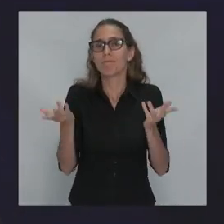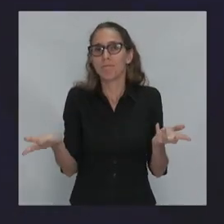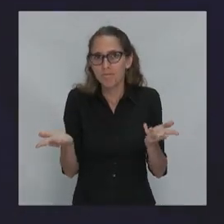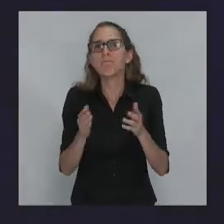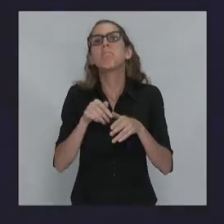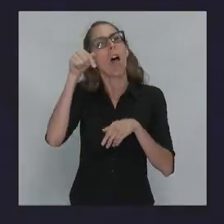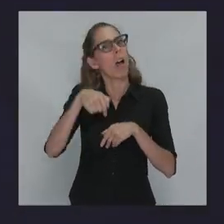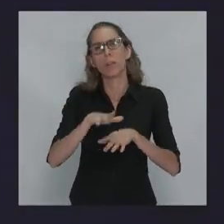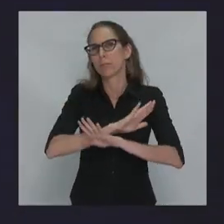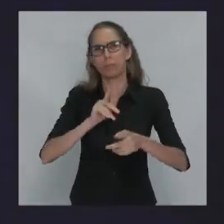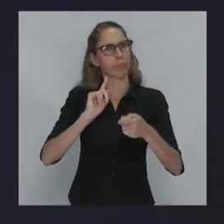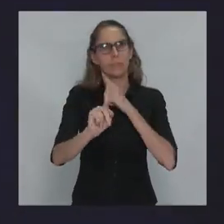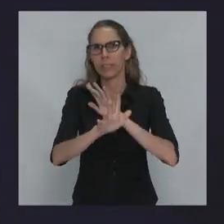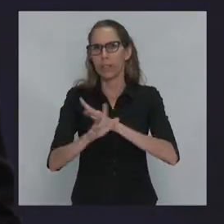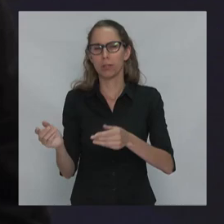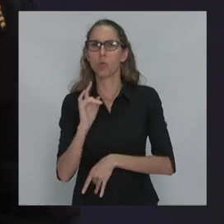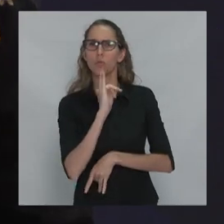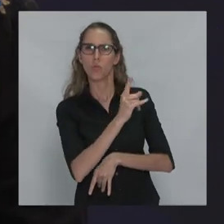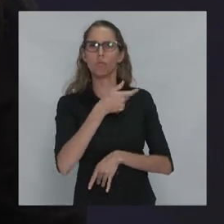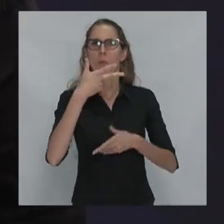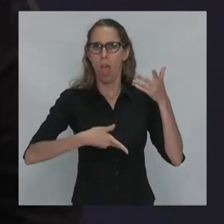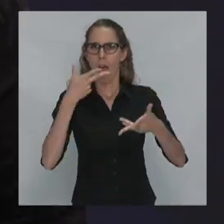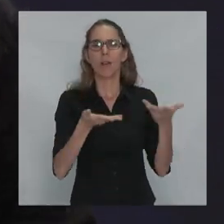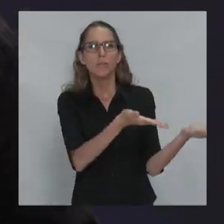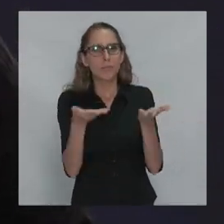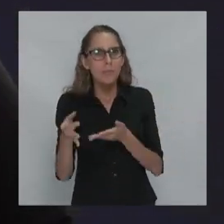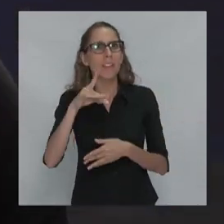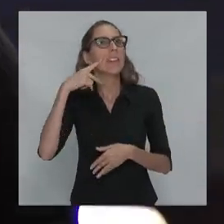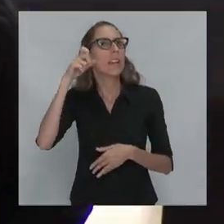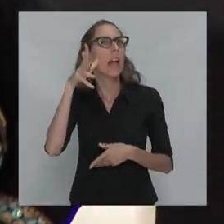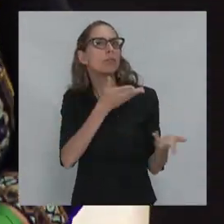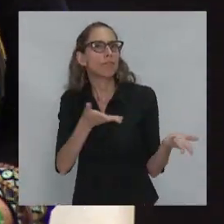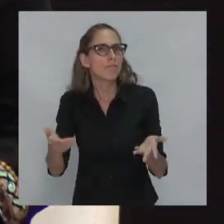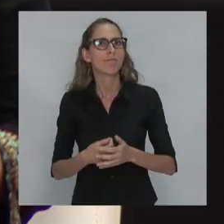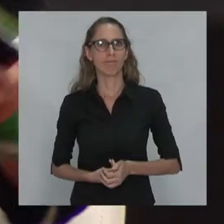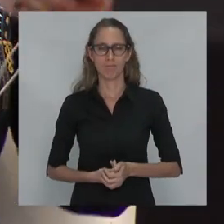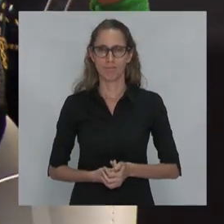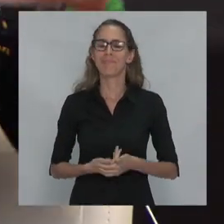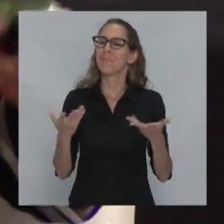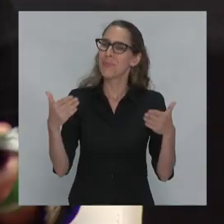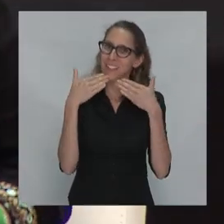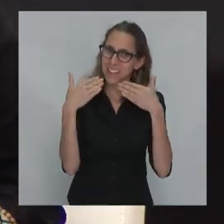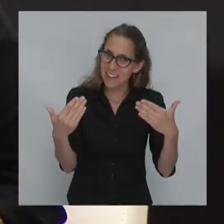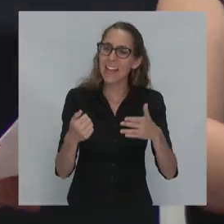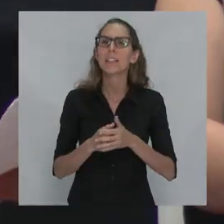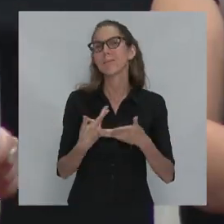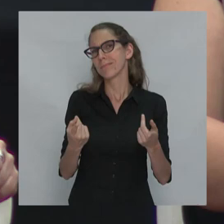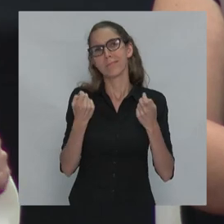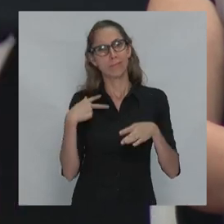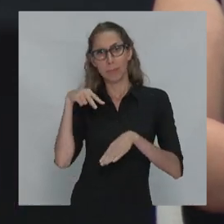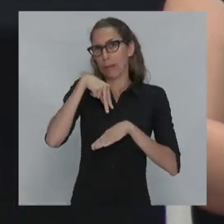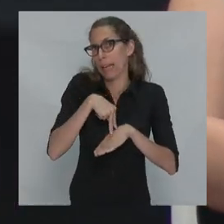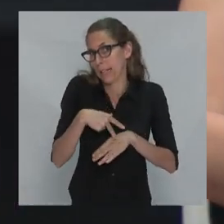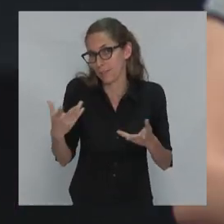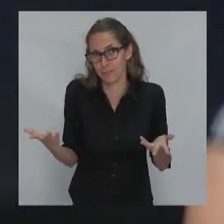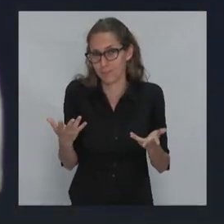que vamos a proceder de inmediato a darles la palabra. Gaby, te escuchamos. Bueno, muchas gracias. Me voy a parar,